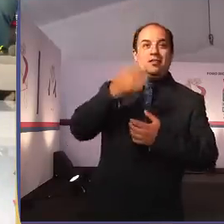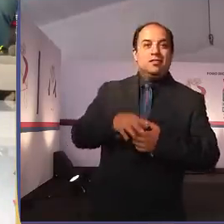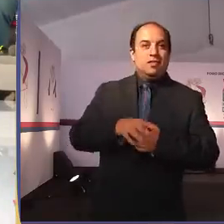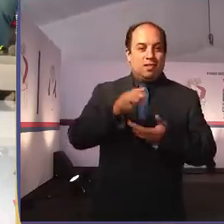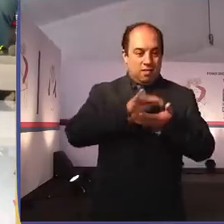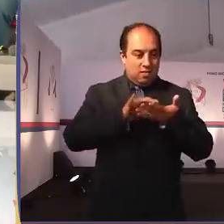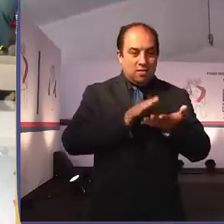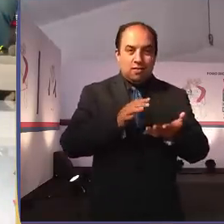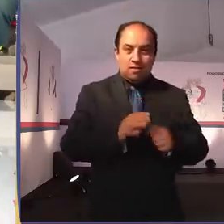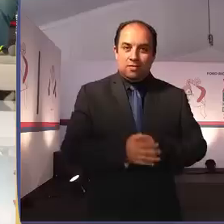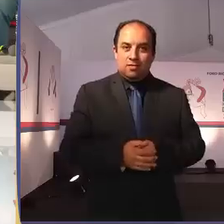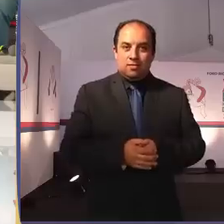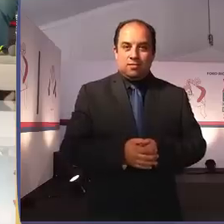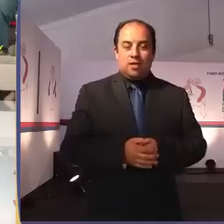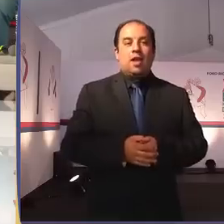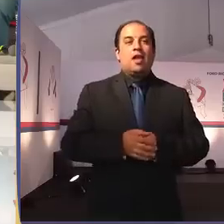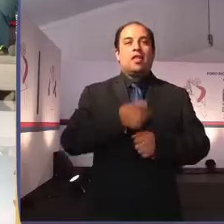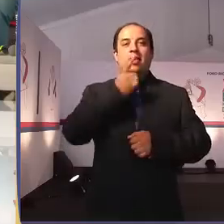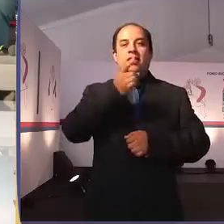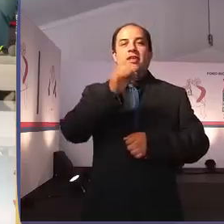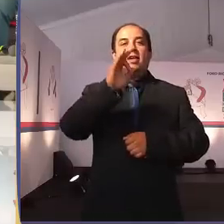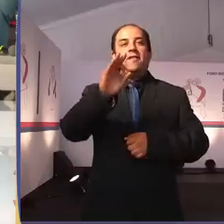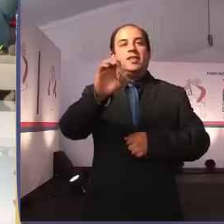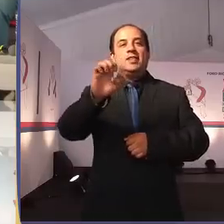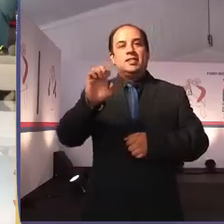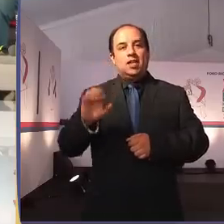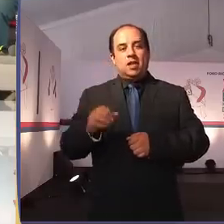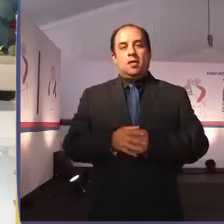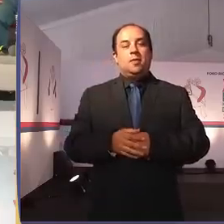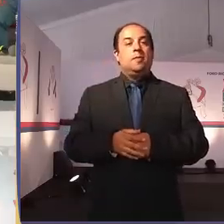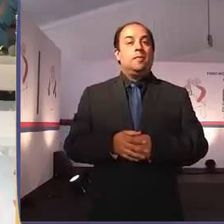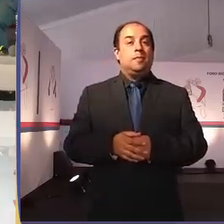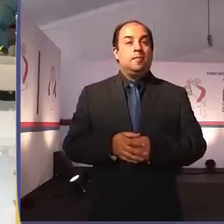estábamos con que el Fondo de Cultura Económica ha